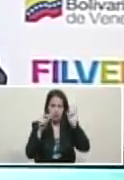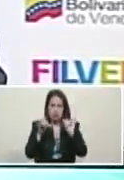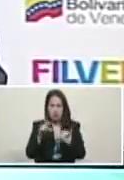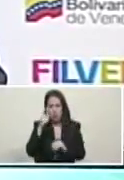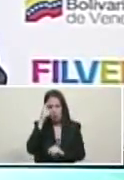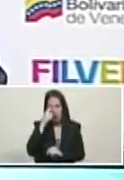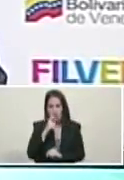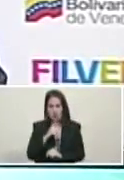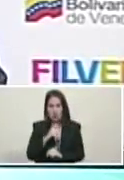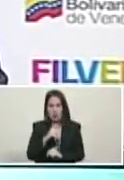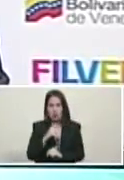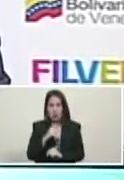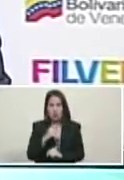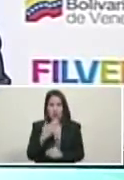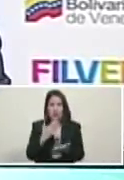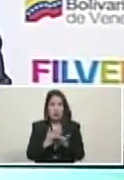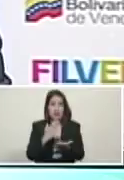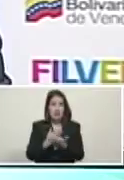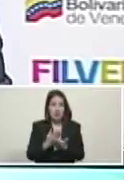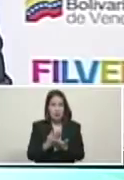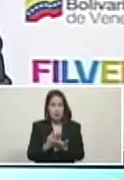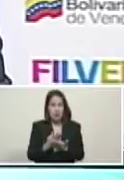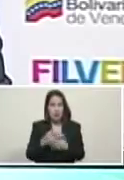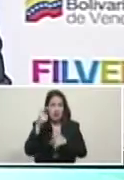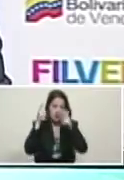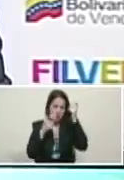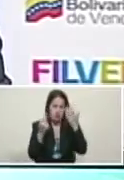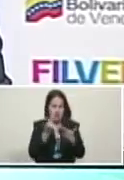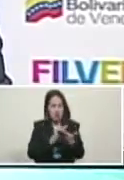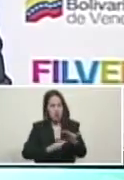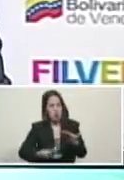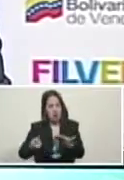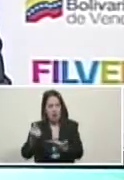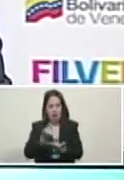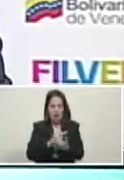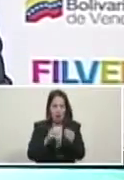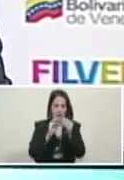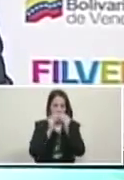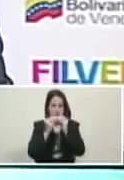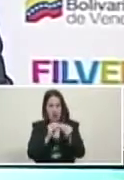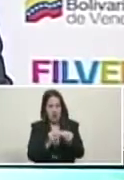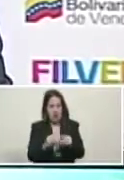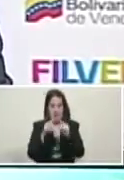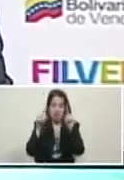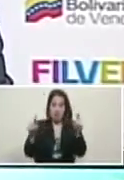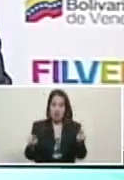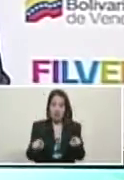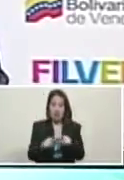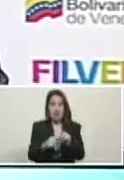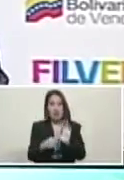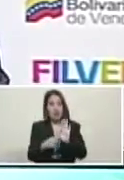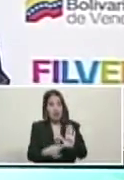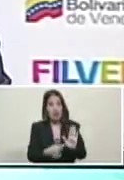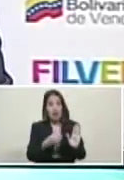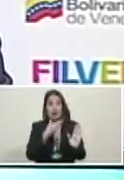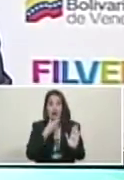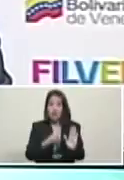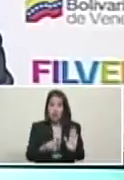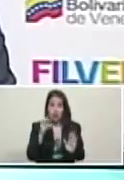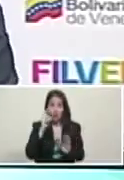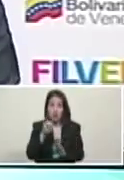Hizo, como siempre, en todos los diciembre, él dibujaba y hacía su propia tarjeta navideña. Y miren qué bello lo que